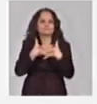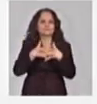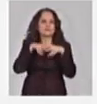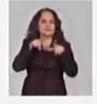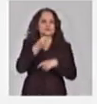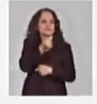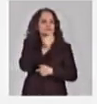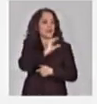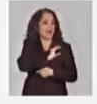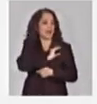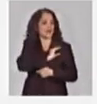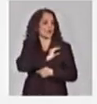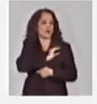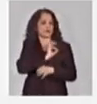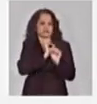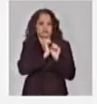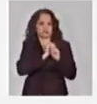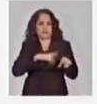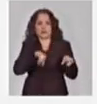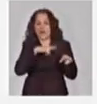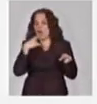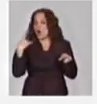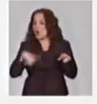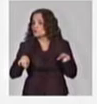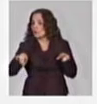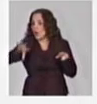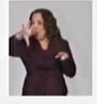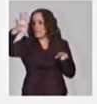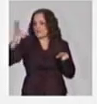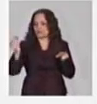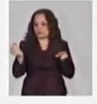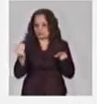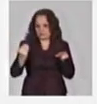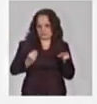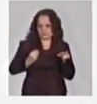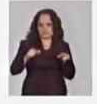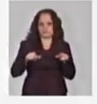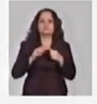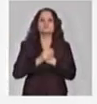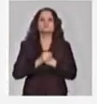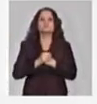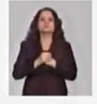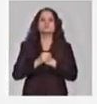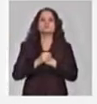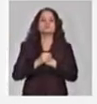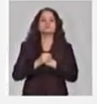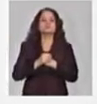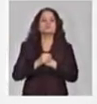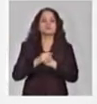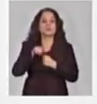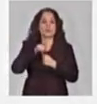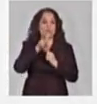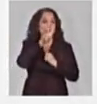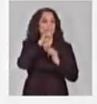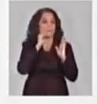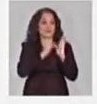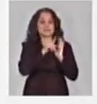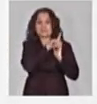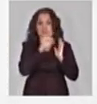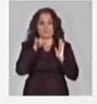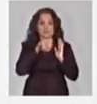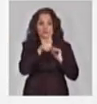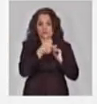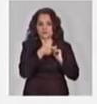Nosotros, ese salario mínimo de 2.100 pesos es el salario bruto, porque de